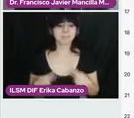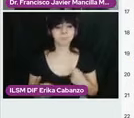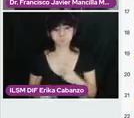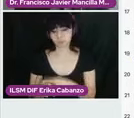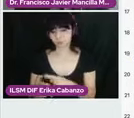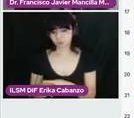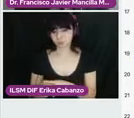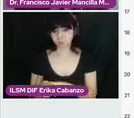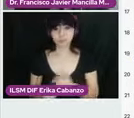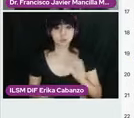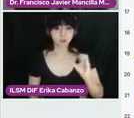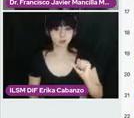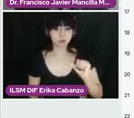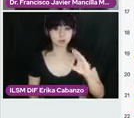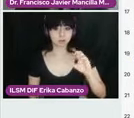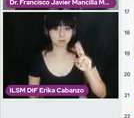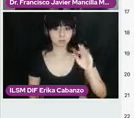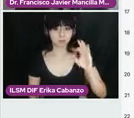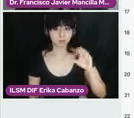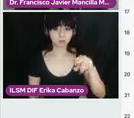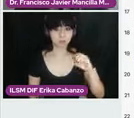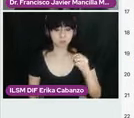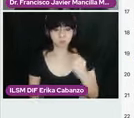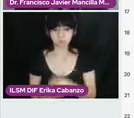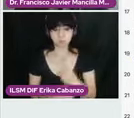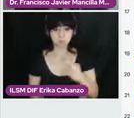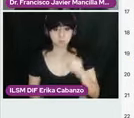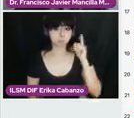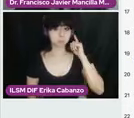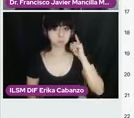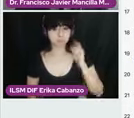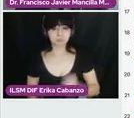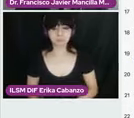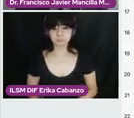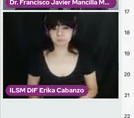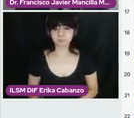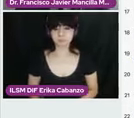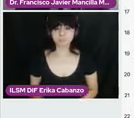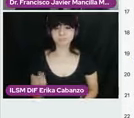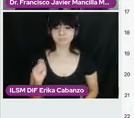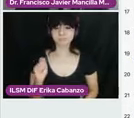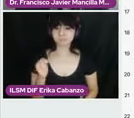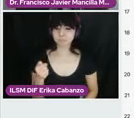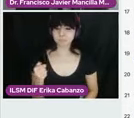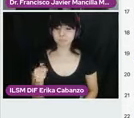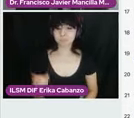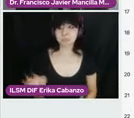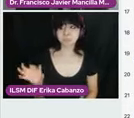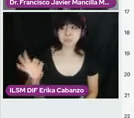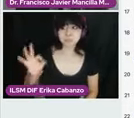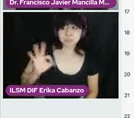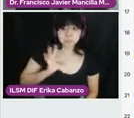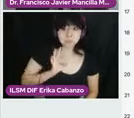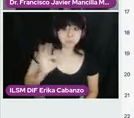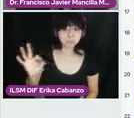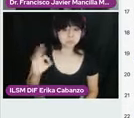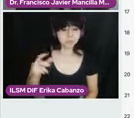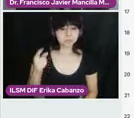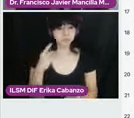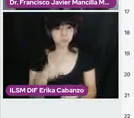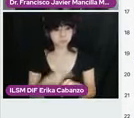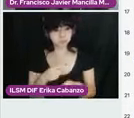Un acúfeno unilateral o una pérdida súbita unilateral puede significar una enfermedad